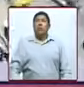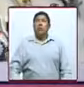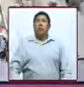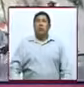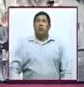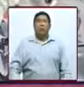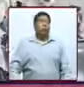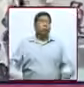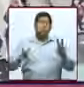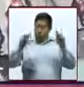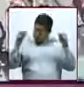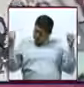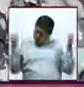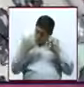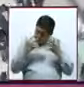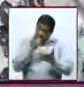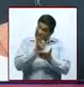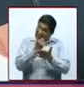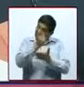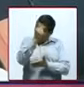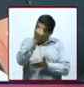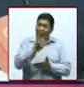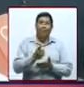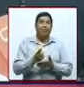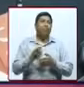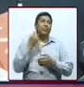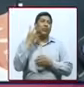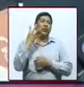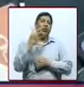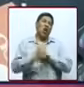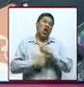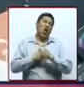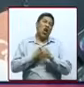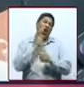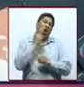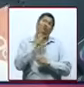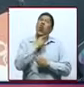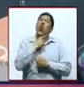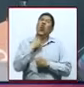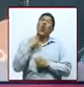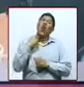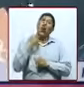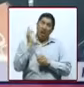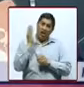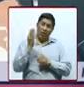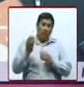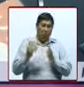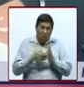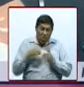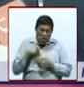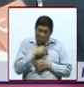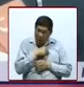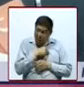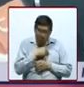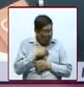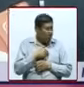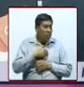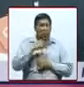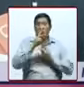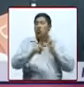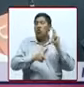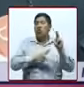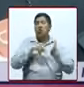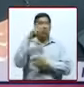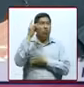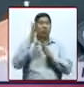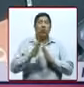No tenemos miedo a las amenazas porque nos han tenido los 4 años amenazado al pueblo boliviano. Y el pueblo boliviano es sabio y